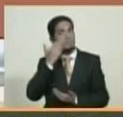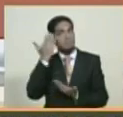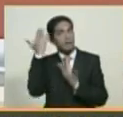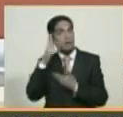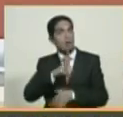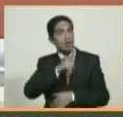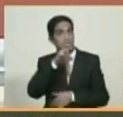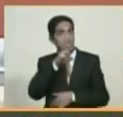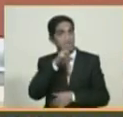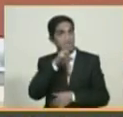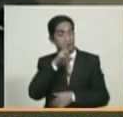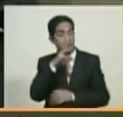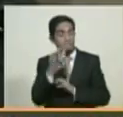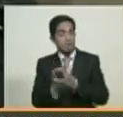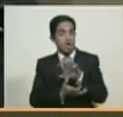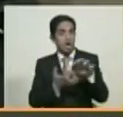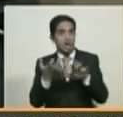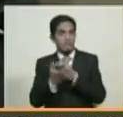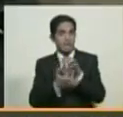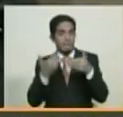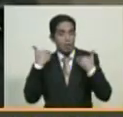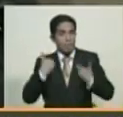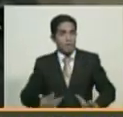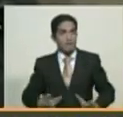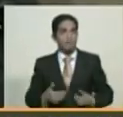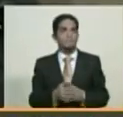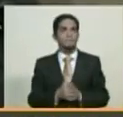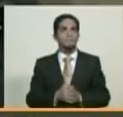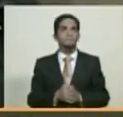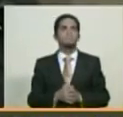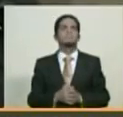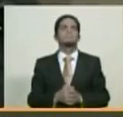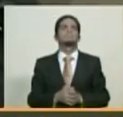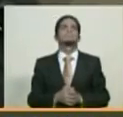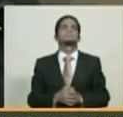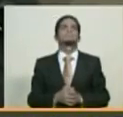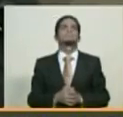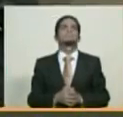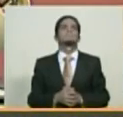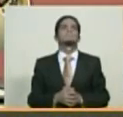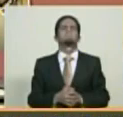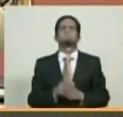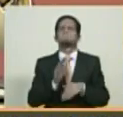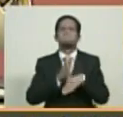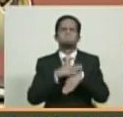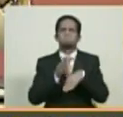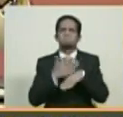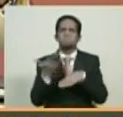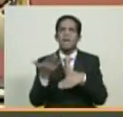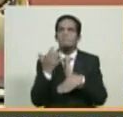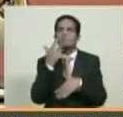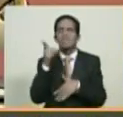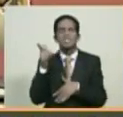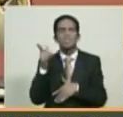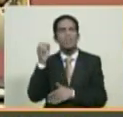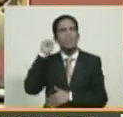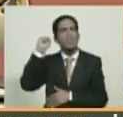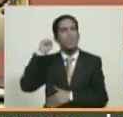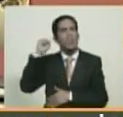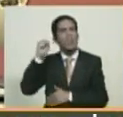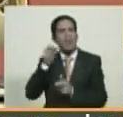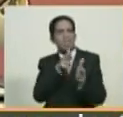terrible crisis humanitaria en el Mediterráneo. ¿Producto de qué? De las políticas belicistas de la